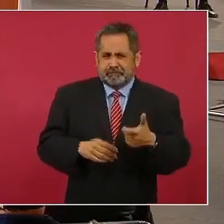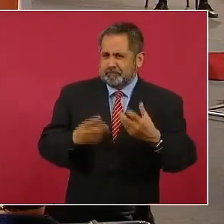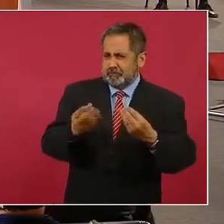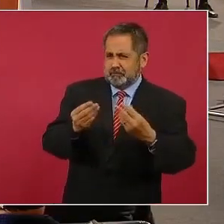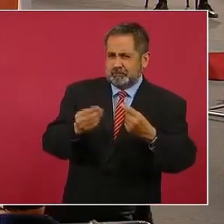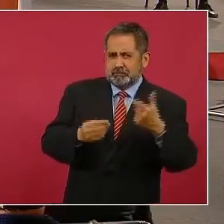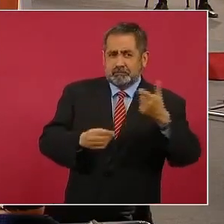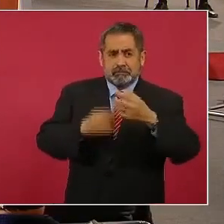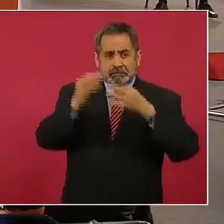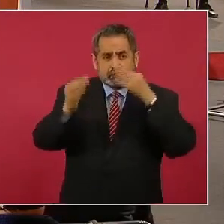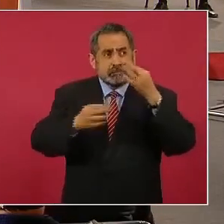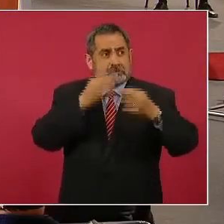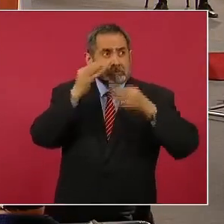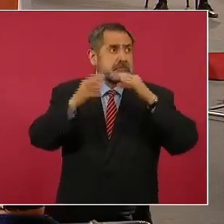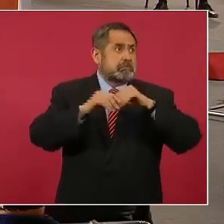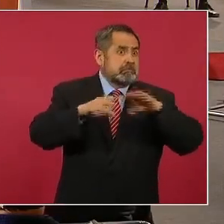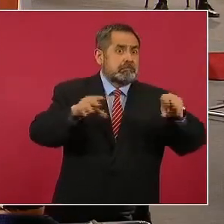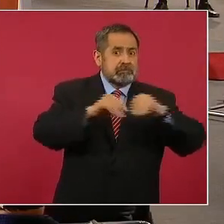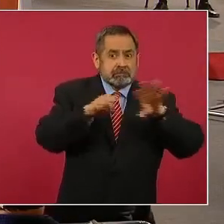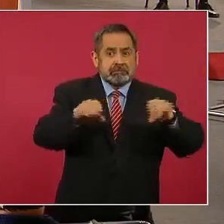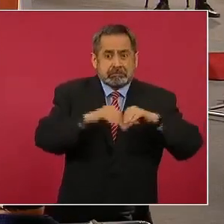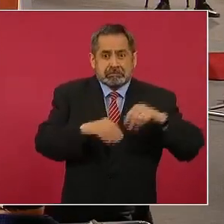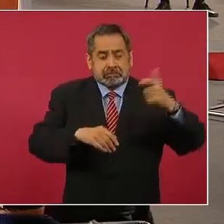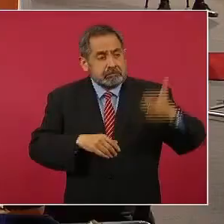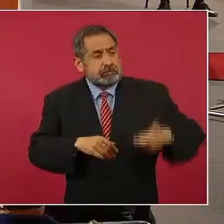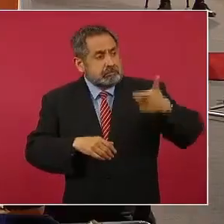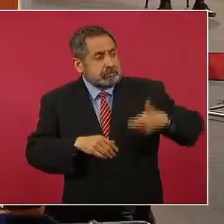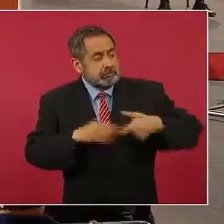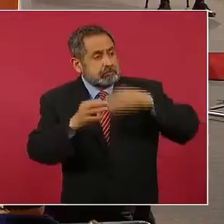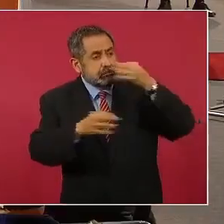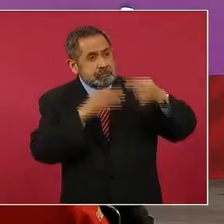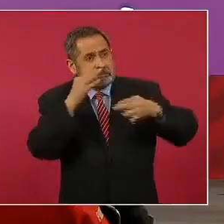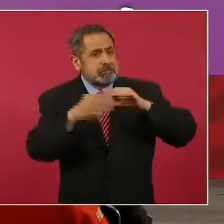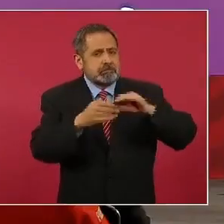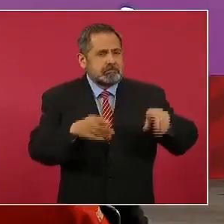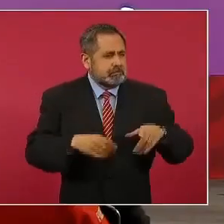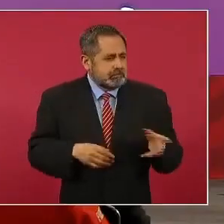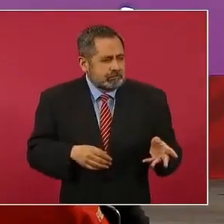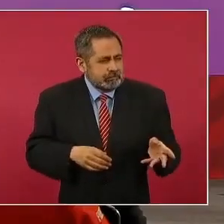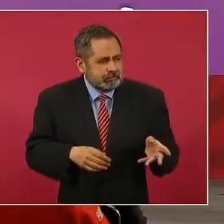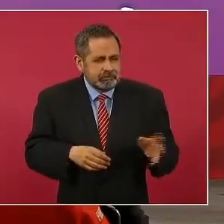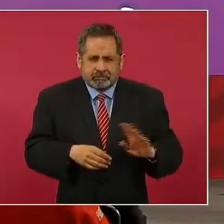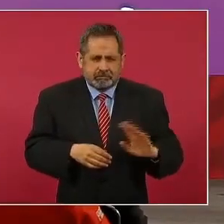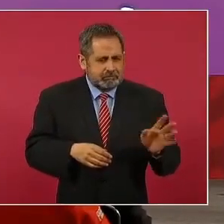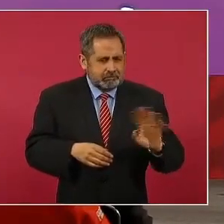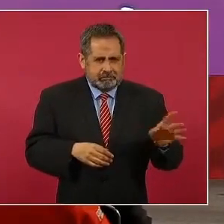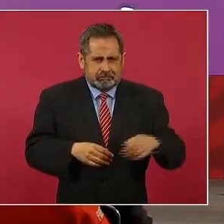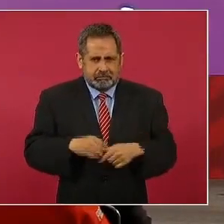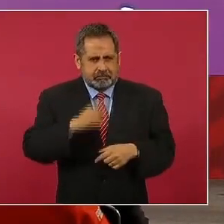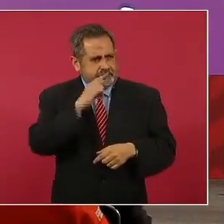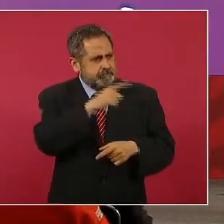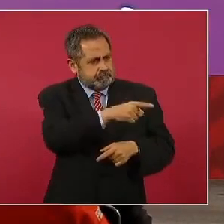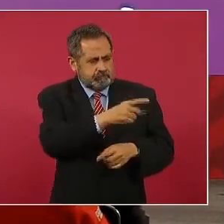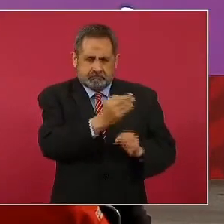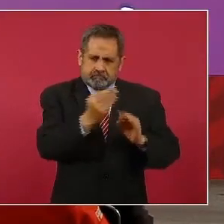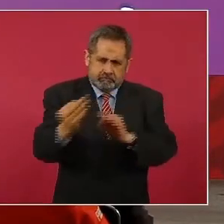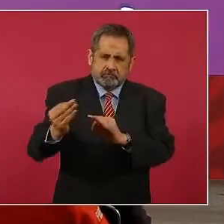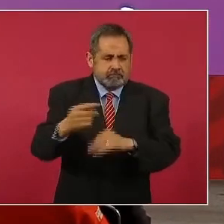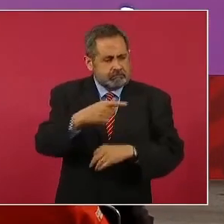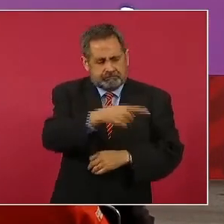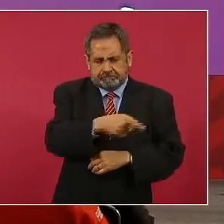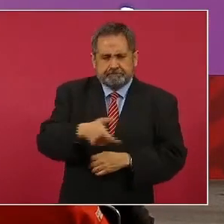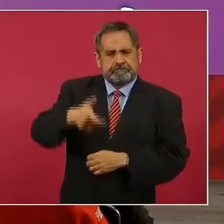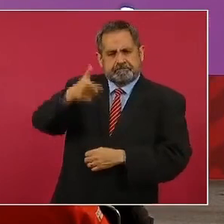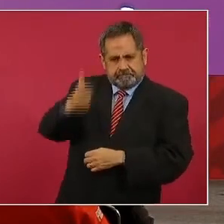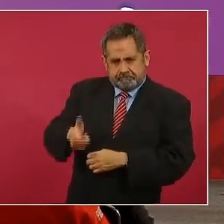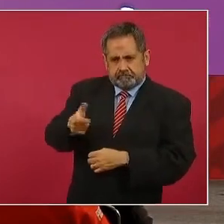en la propaganda que realizó ayer por diversos medios y que quizás sea mejor que de cara a la nación,